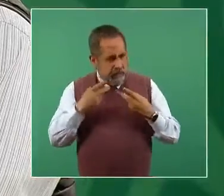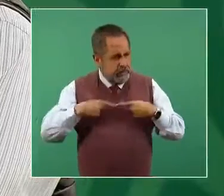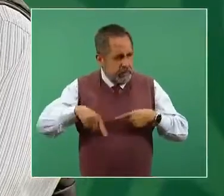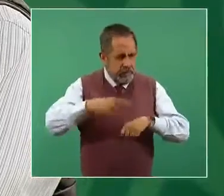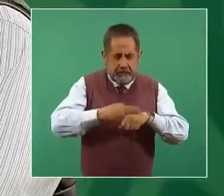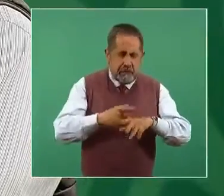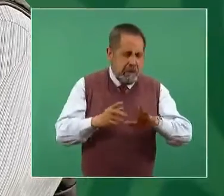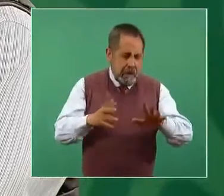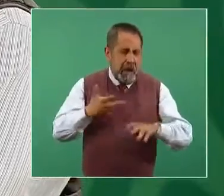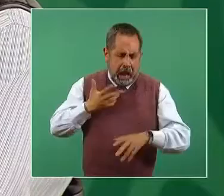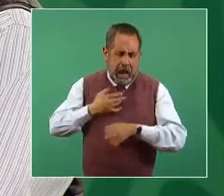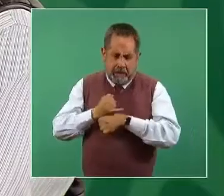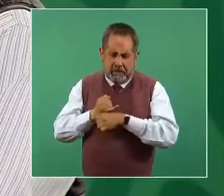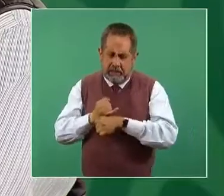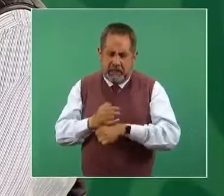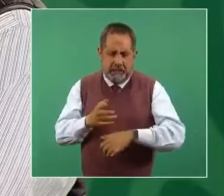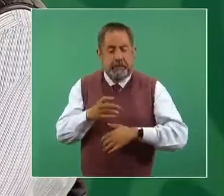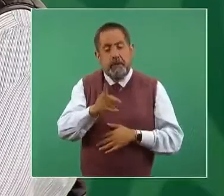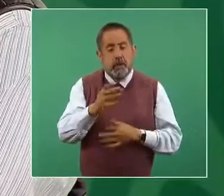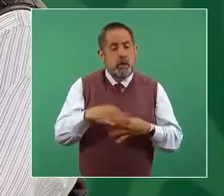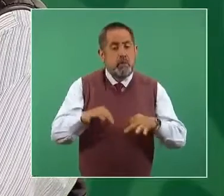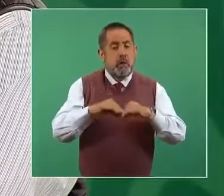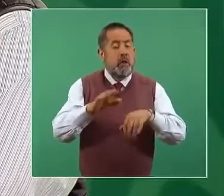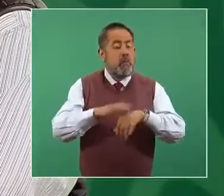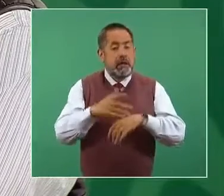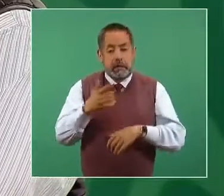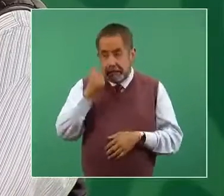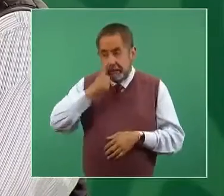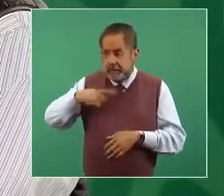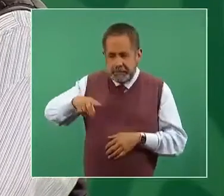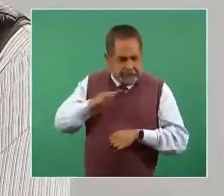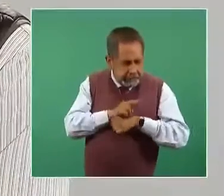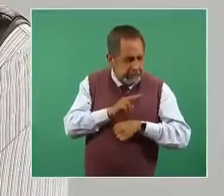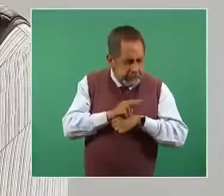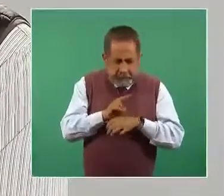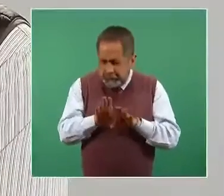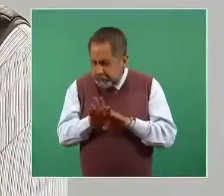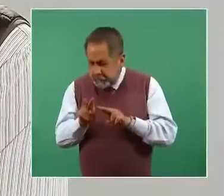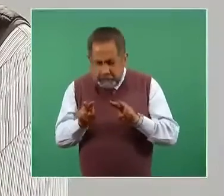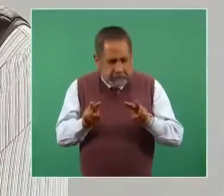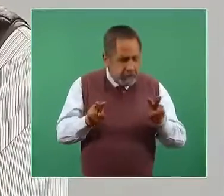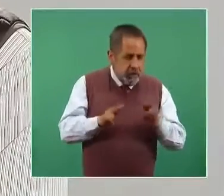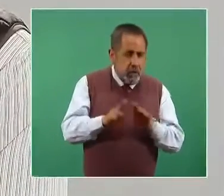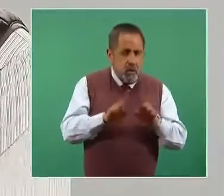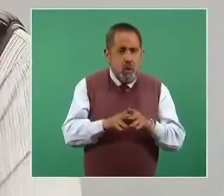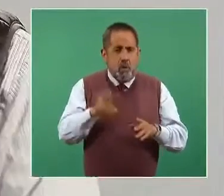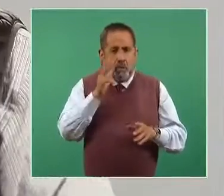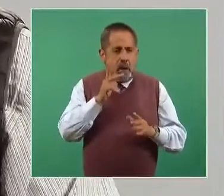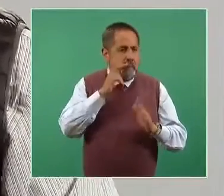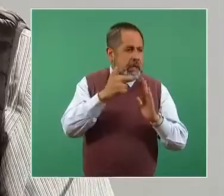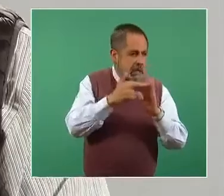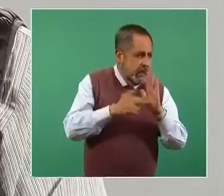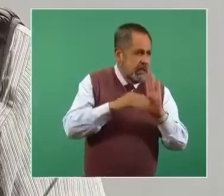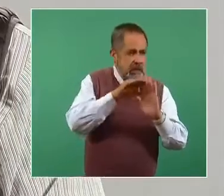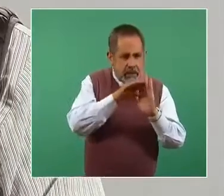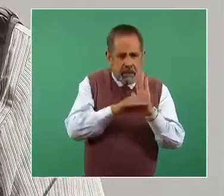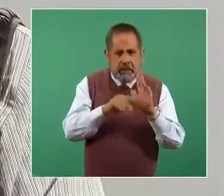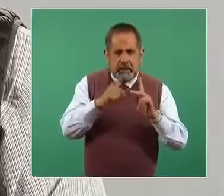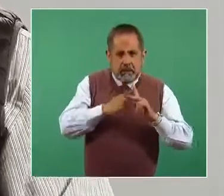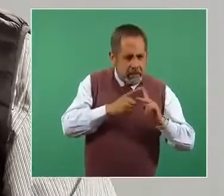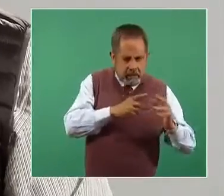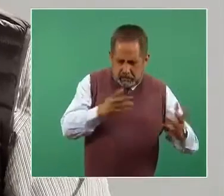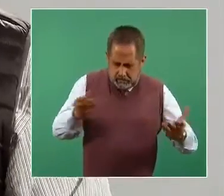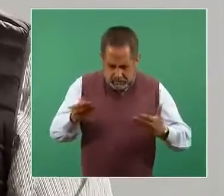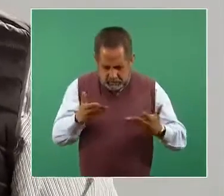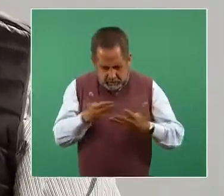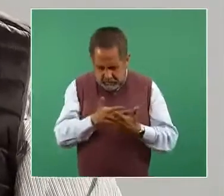población. Pero es importante, digo, porque esta vigilancia, en base a las herramientas, protocolos, algoritmos que utiliza,